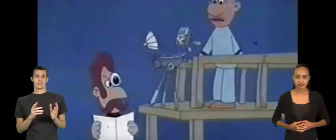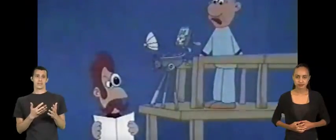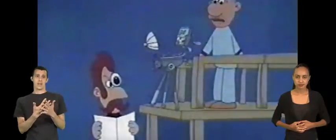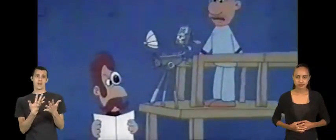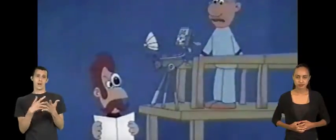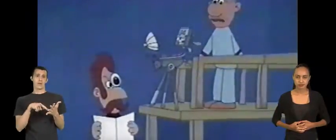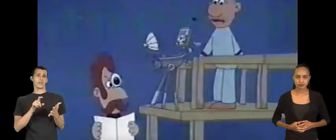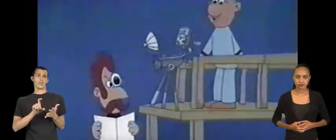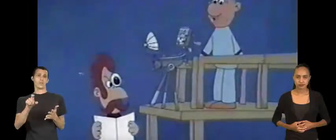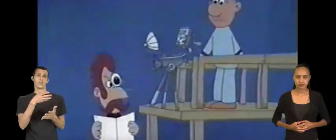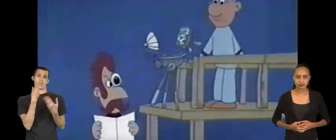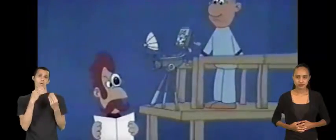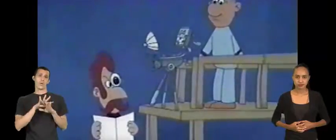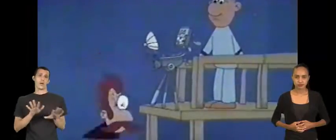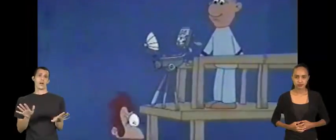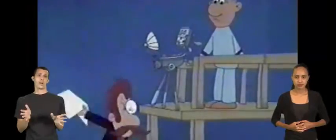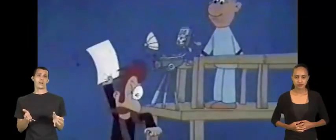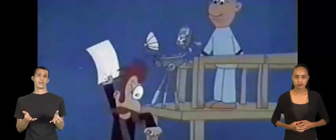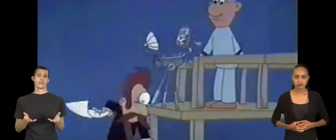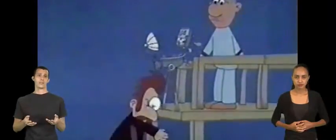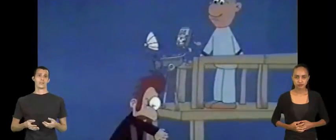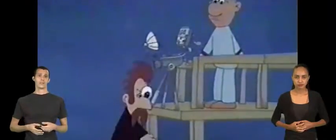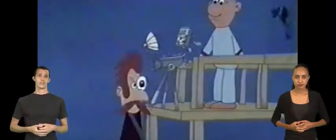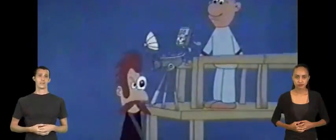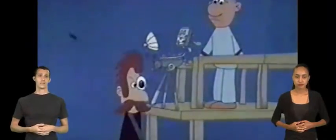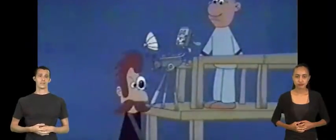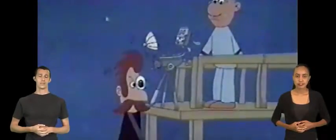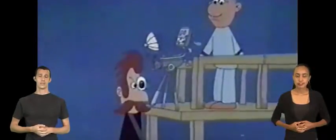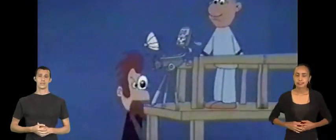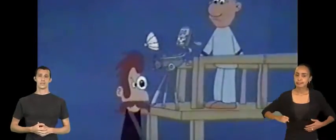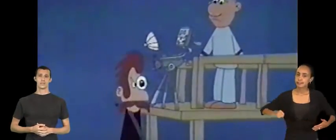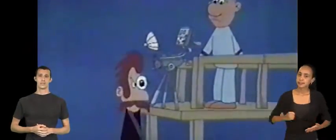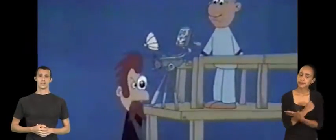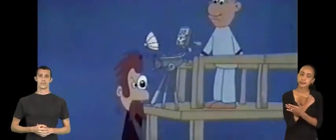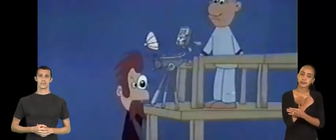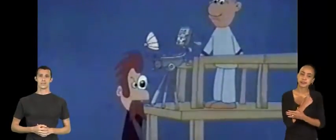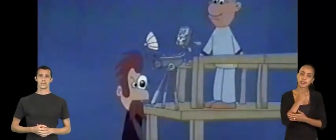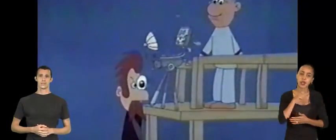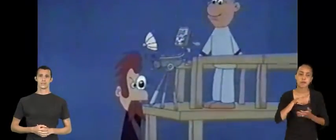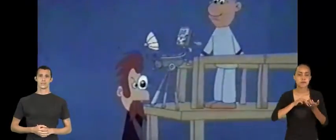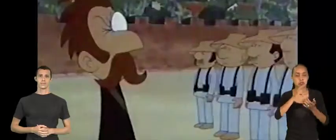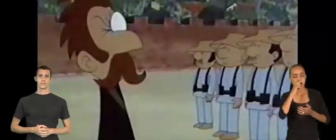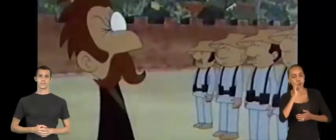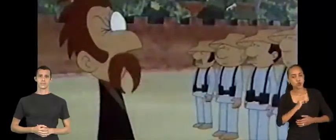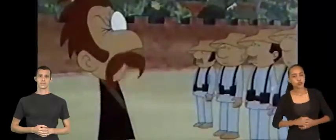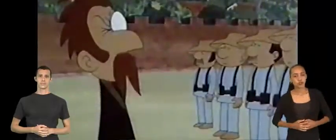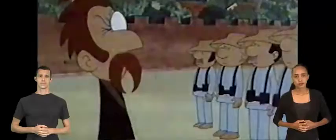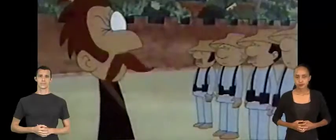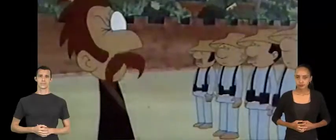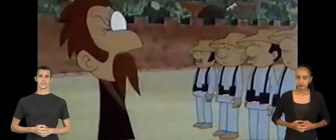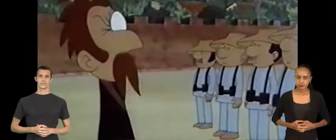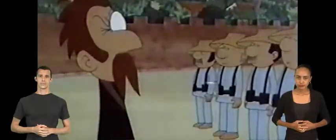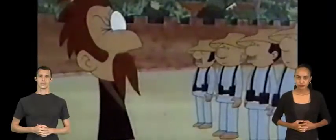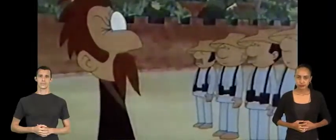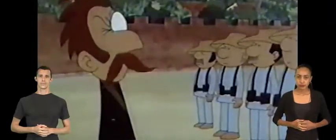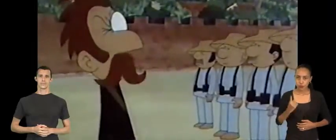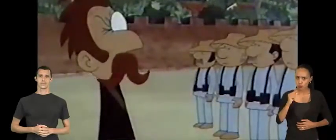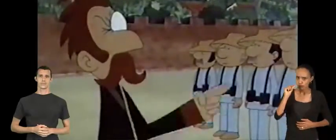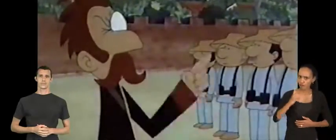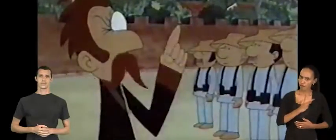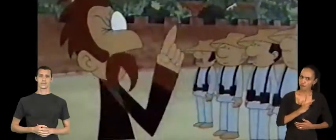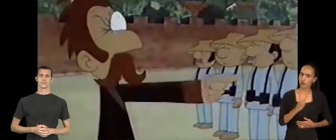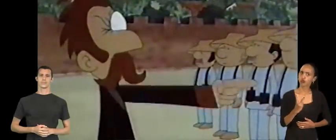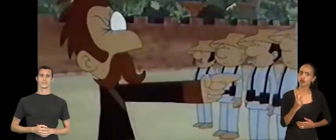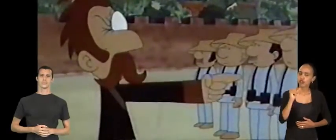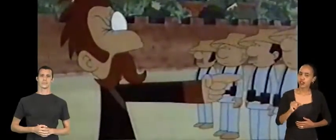Ya no hay más espejos. Ese maldito Arpidio Bardén. Un voluntario. A